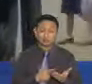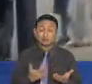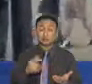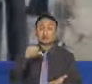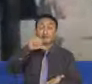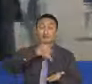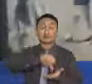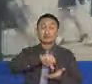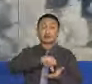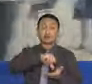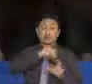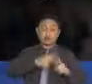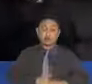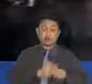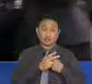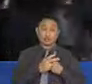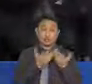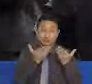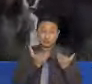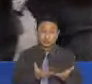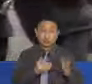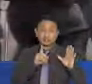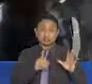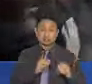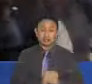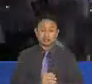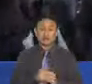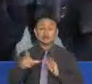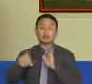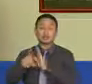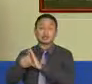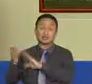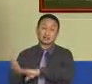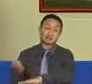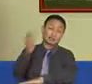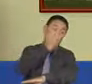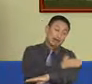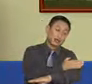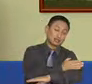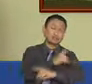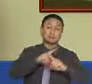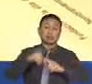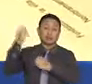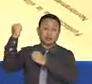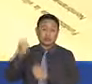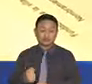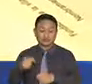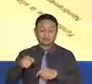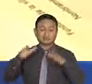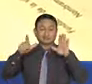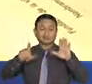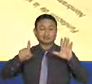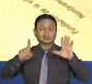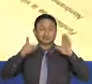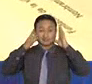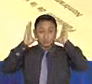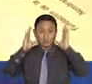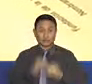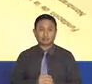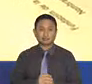físicamente nace ahí jurídicamente nació antes pero físicamente nació ahí y la palabra clave